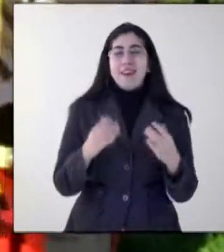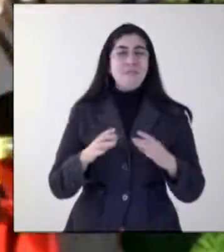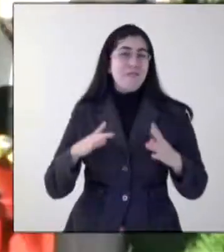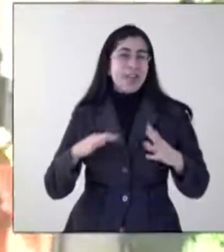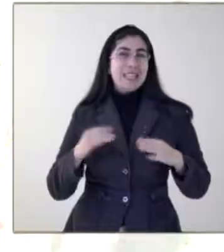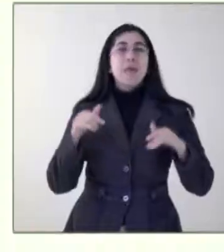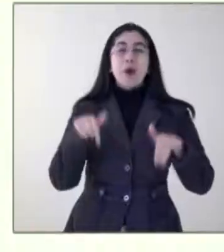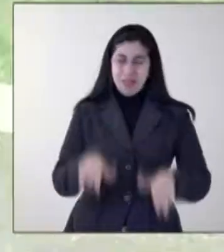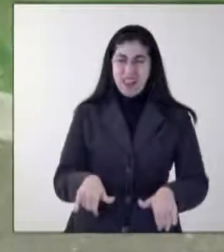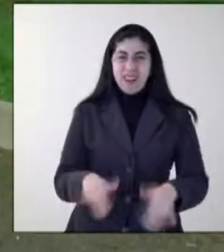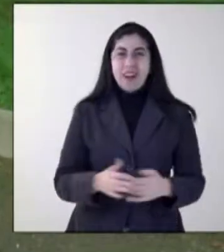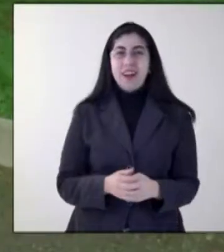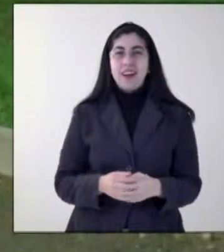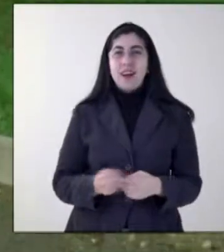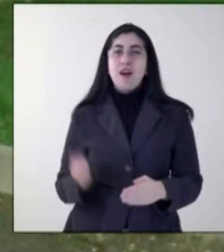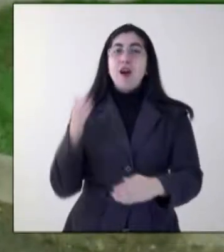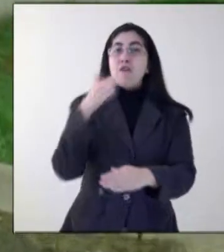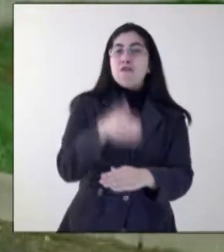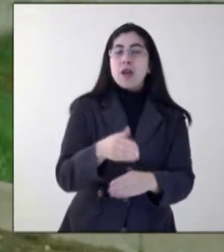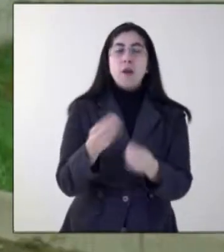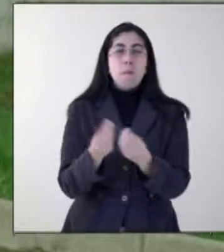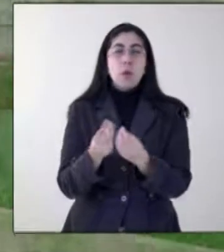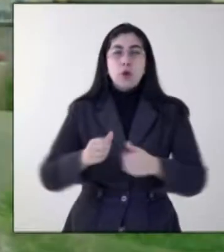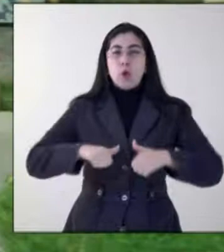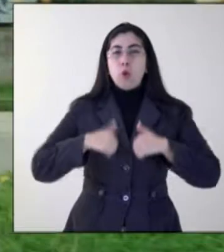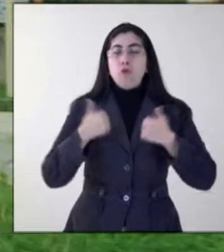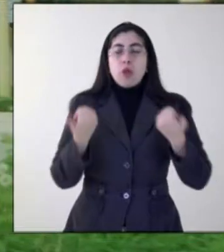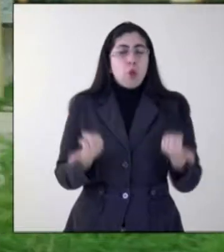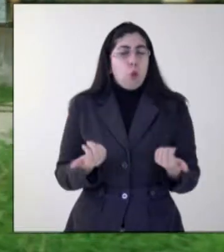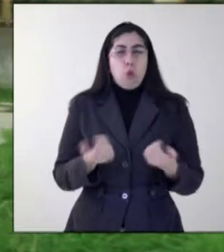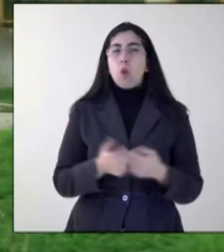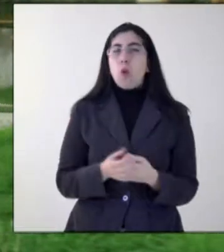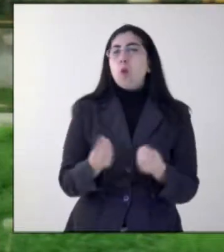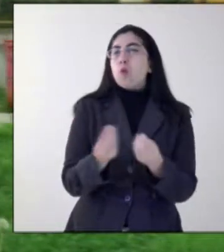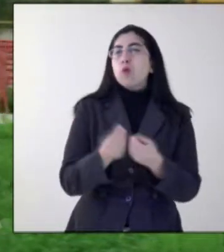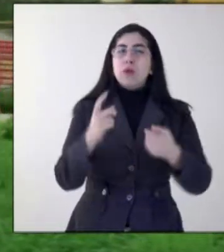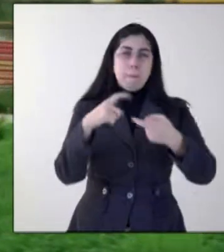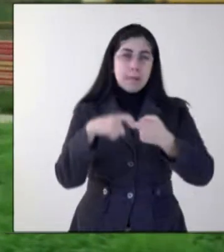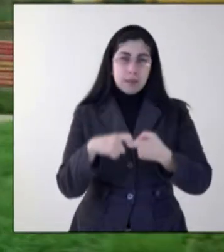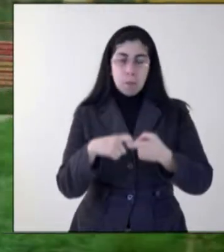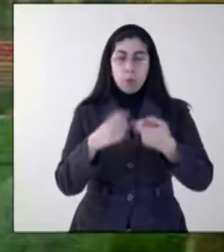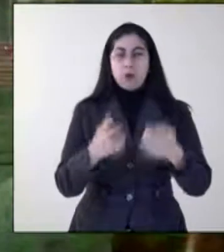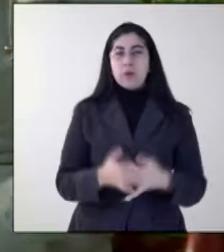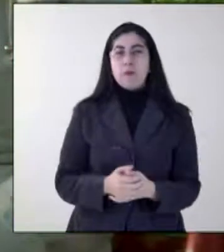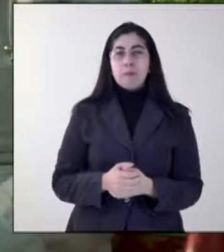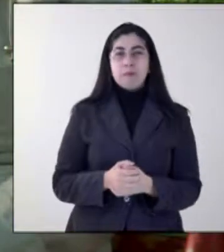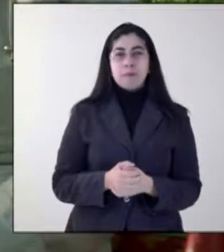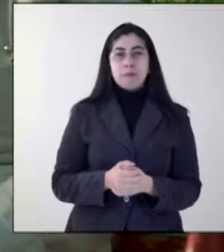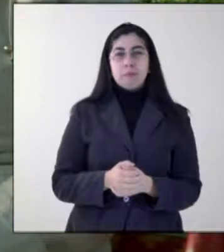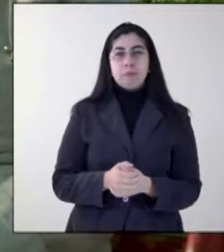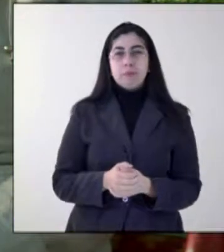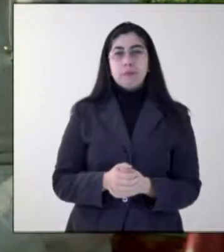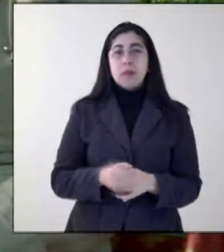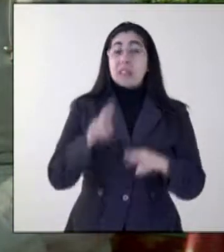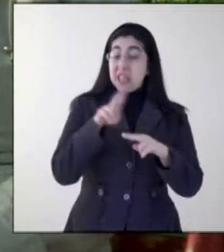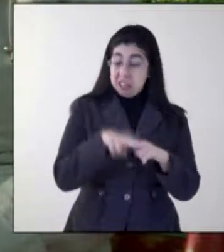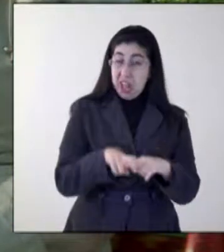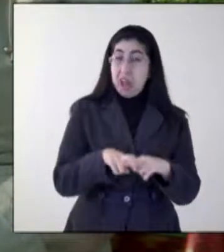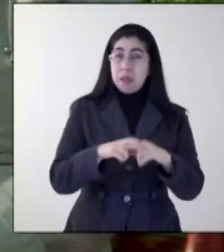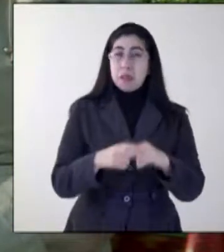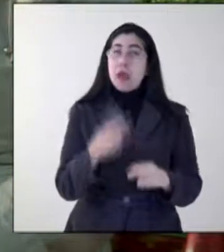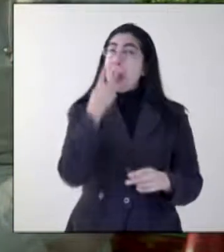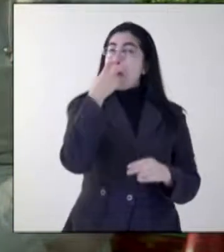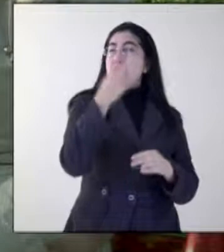acá. Viene mucho juventud, mucho matrimonio, a sentarse, a tomar